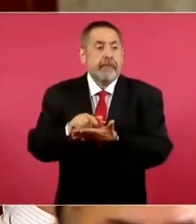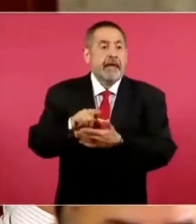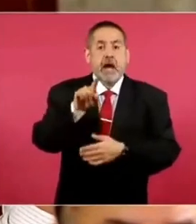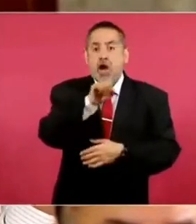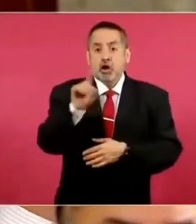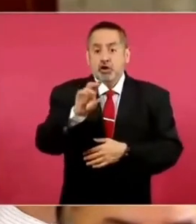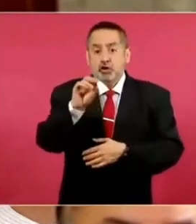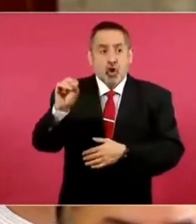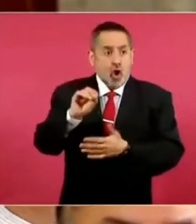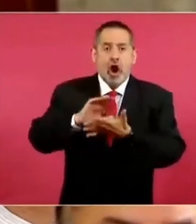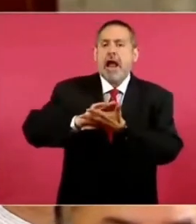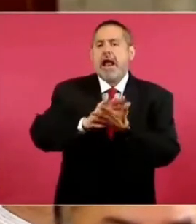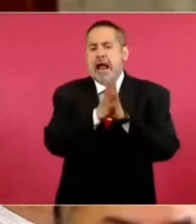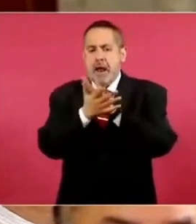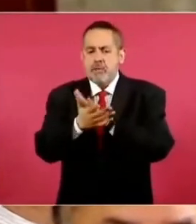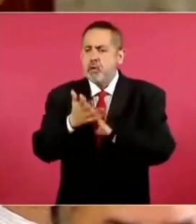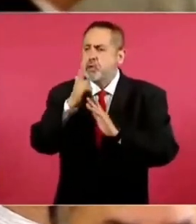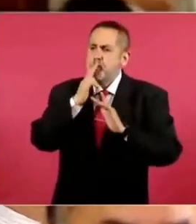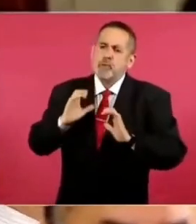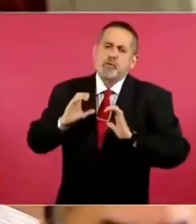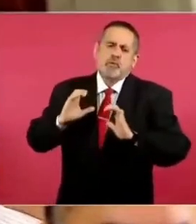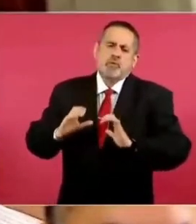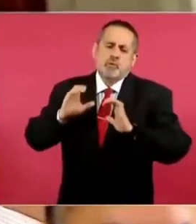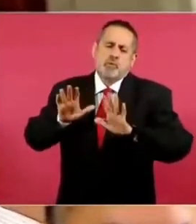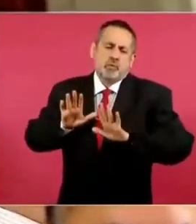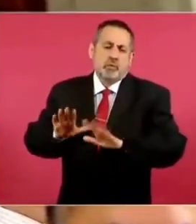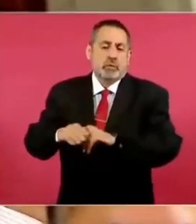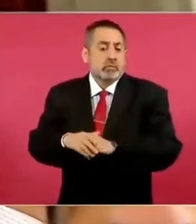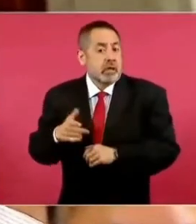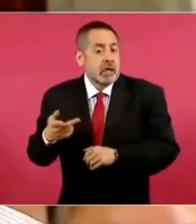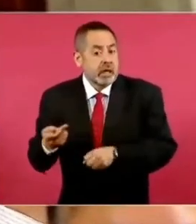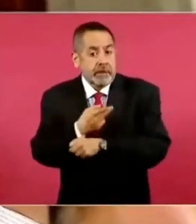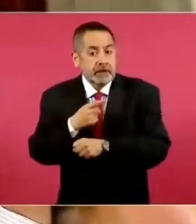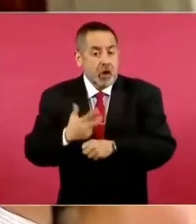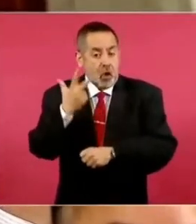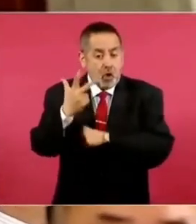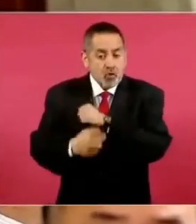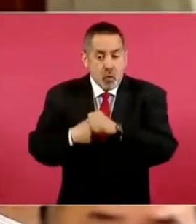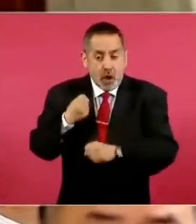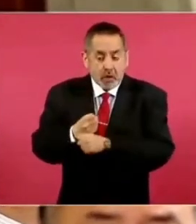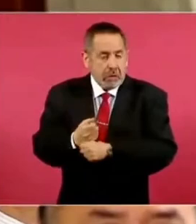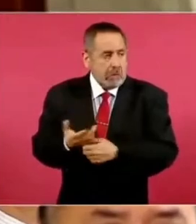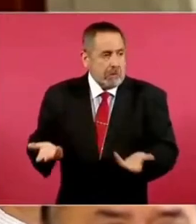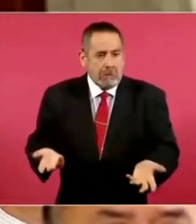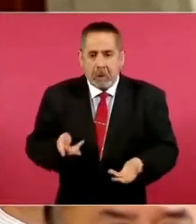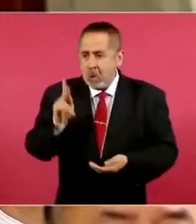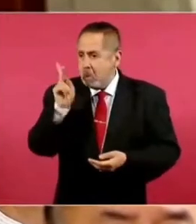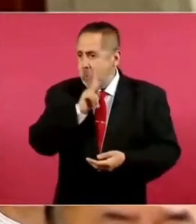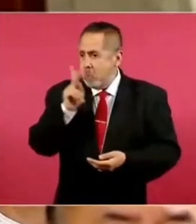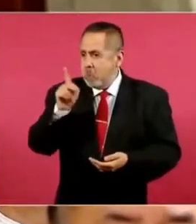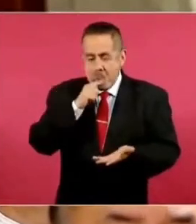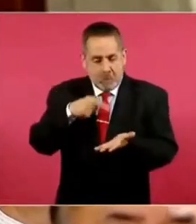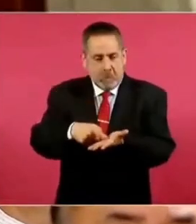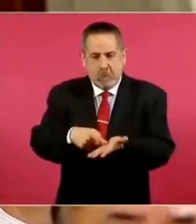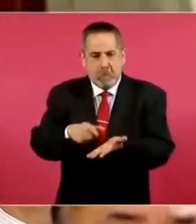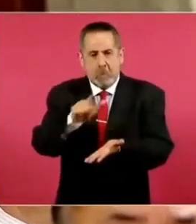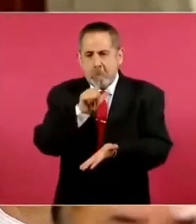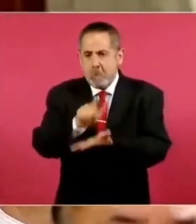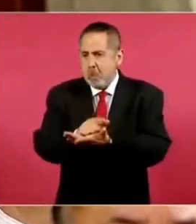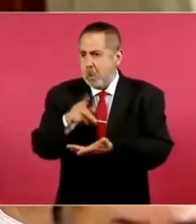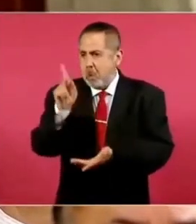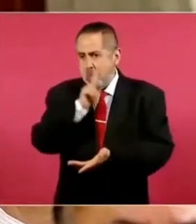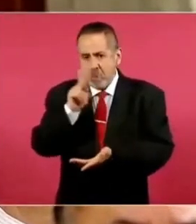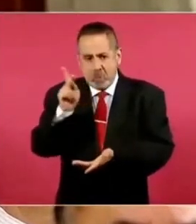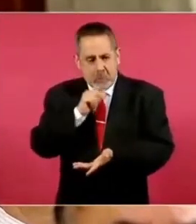en santuarios desafortunadamente han pasado 8 años desde entonces Y esta ley sigue siendo letra muerta en esta